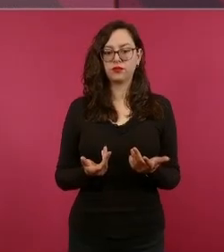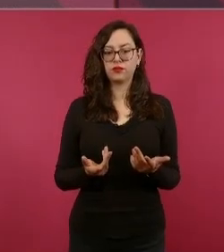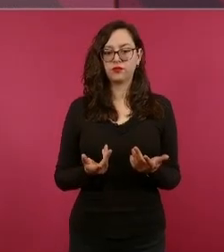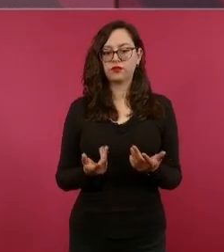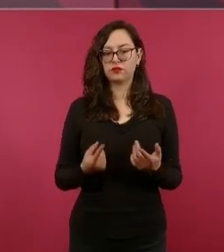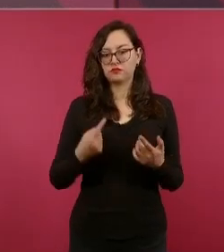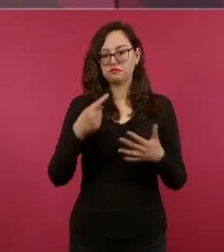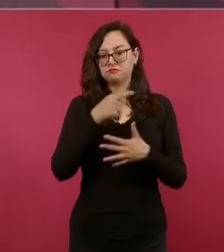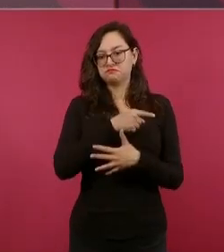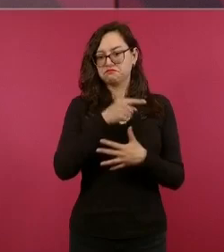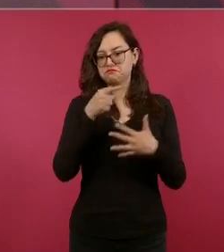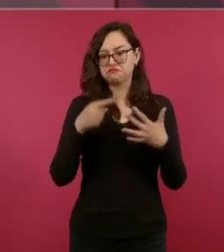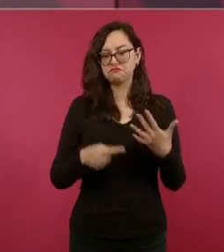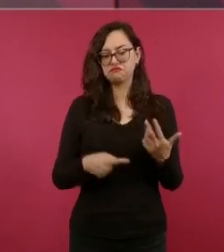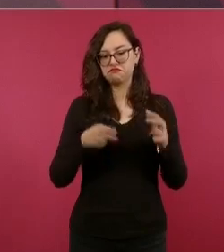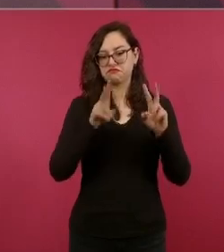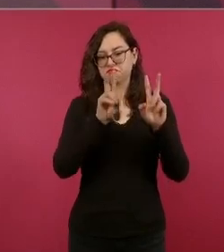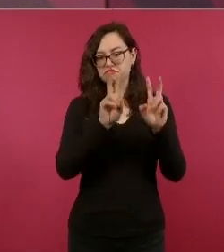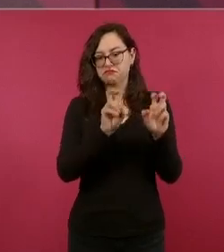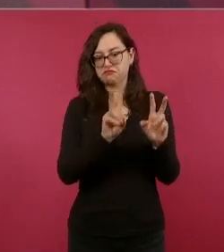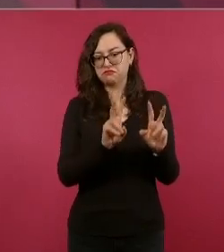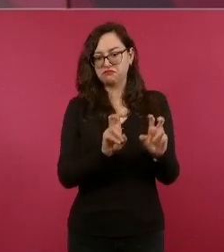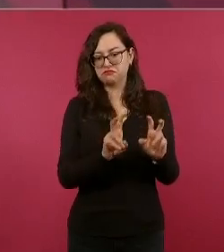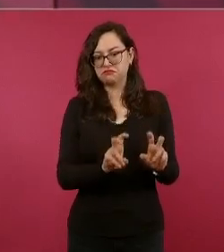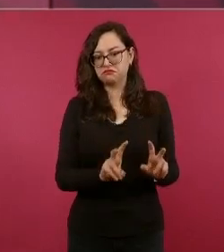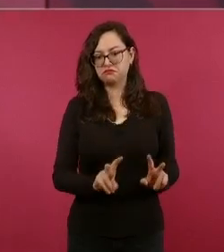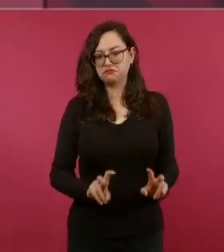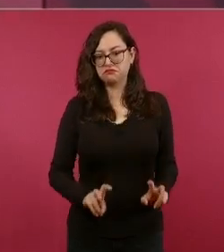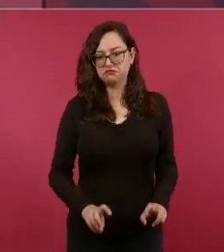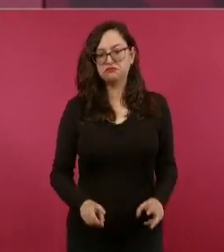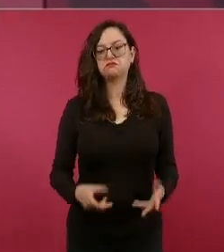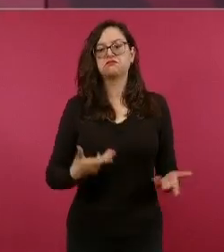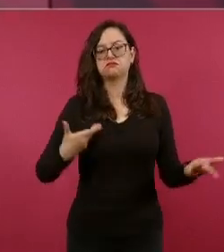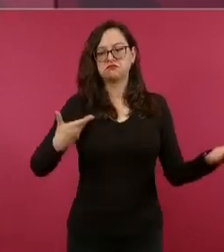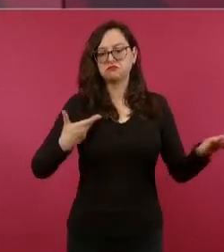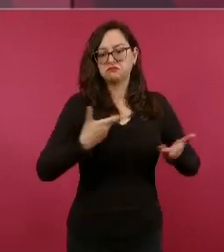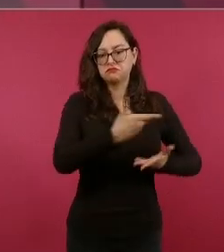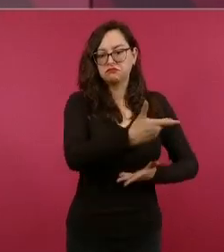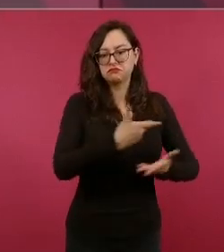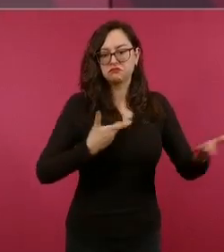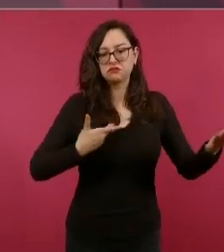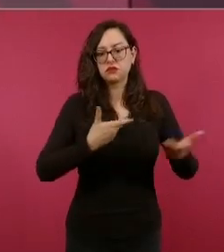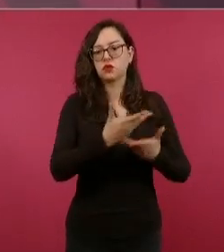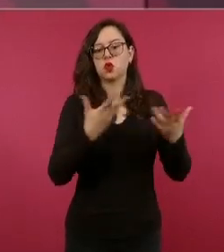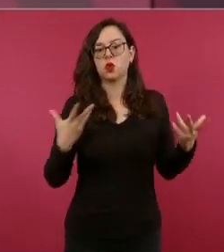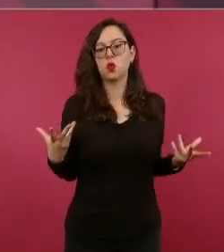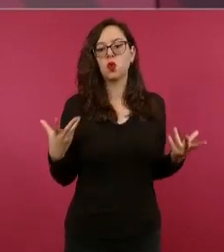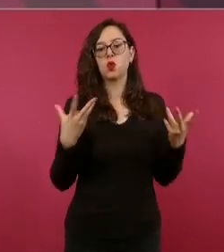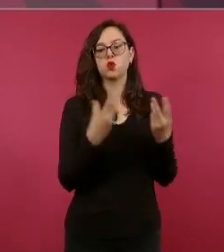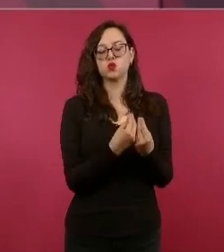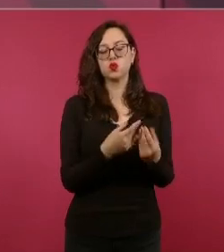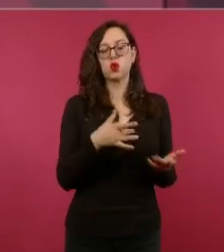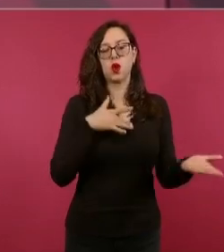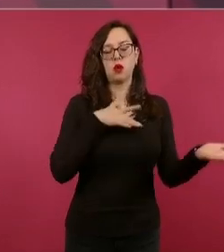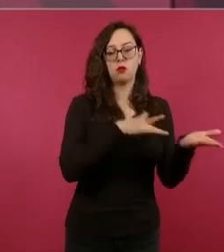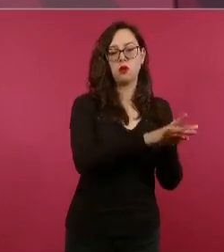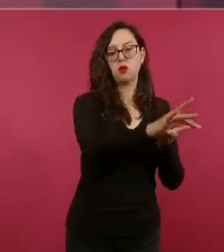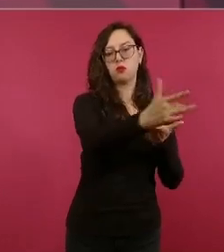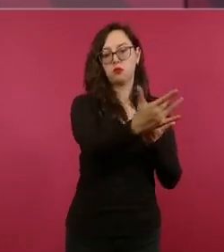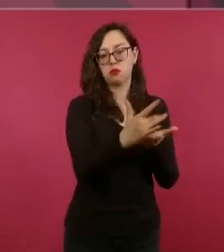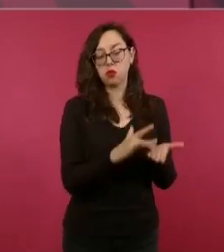y en otros temas, y es muy buena la relación económica y